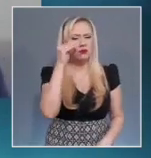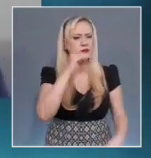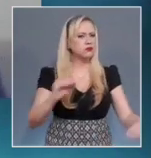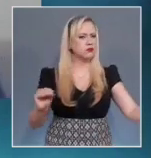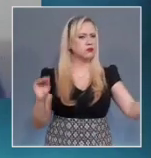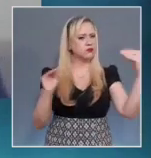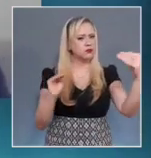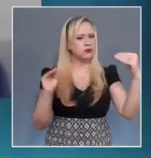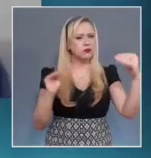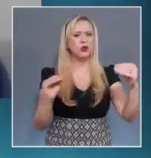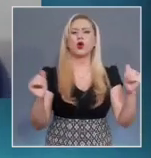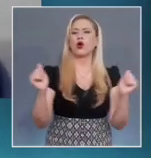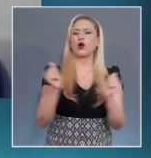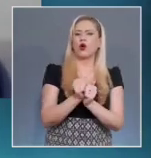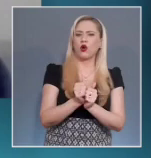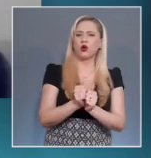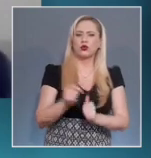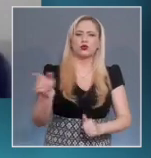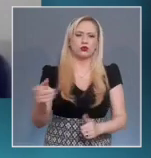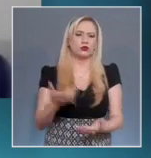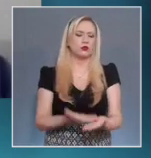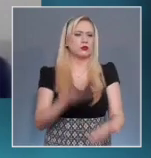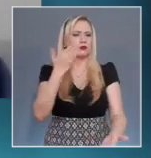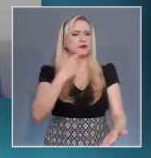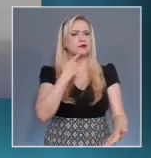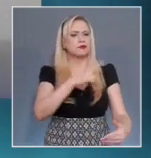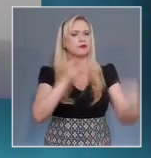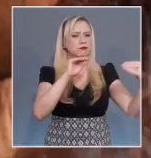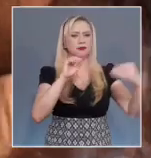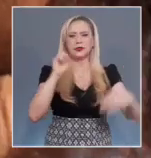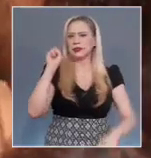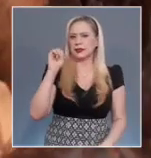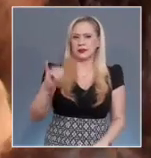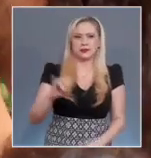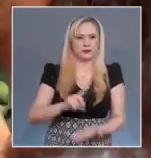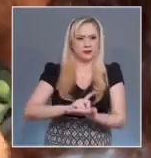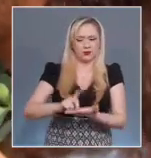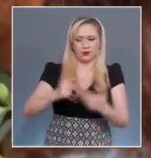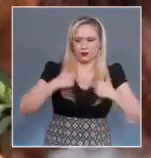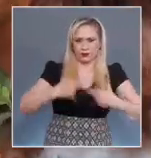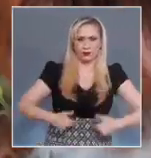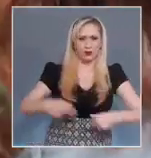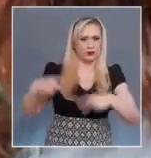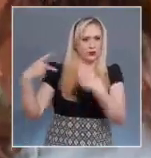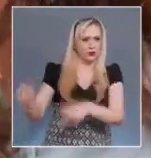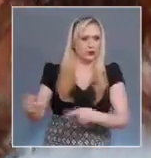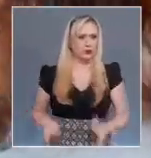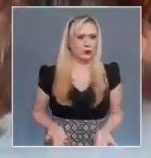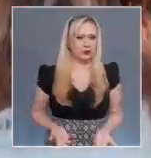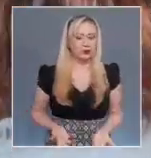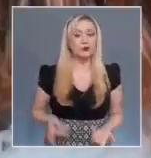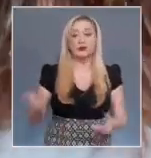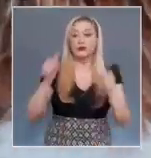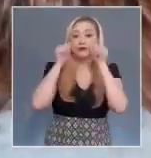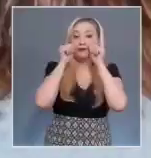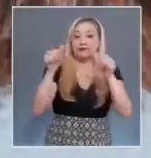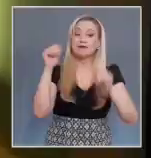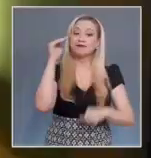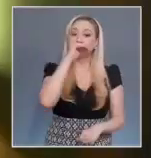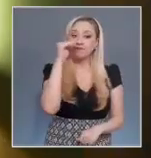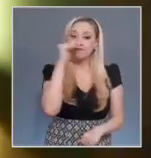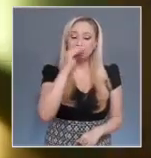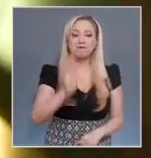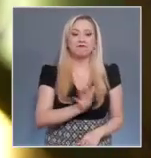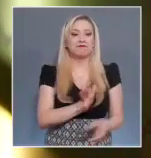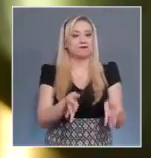correspondientes medios de impugnación se puedan hacer valer los derechos humanos. La Defensoría Pública atiende de forma gratuita, con calidad y